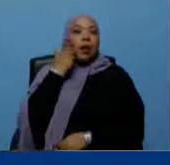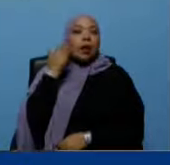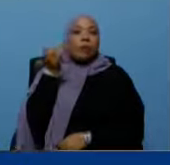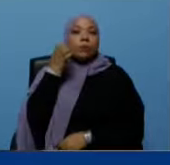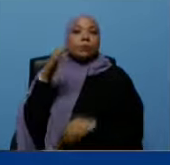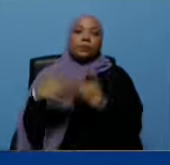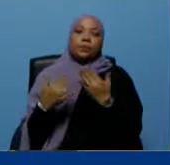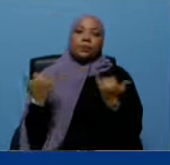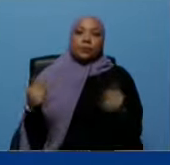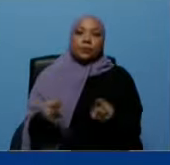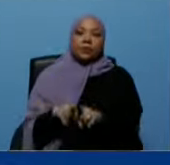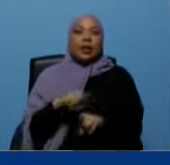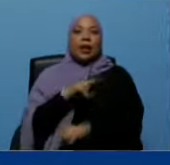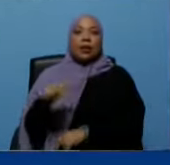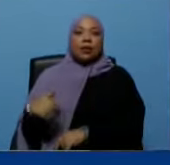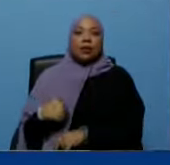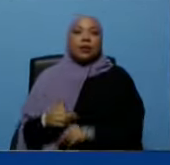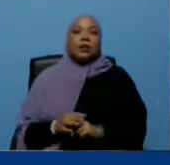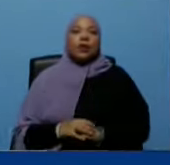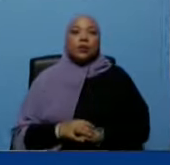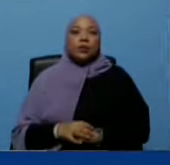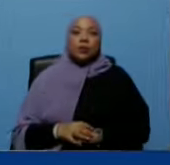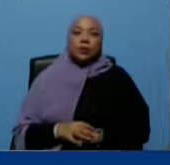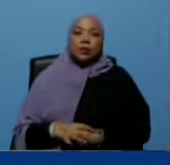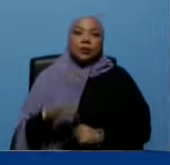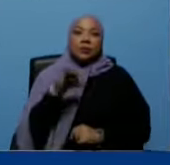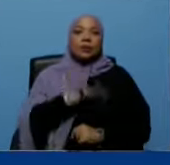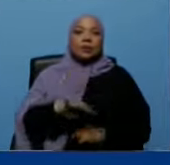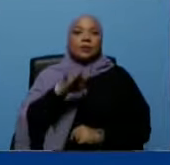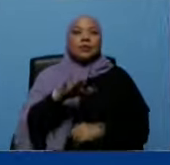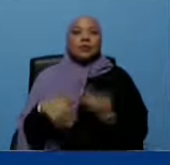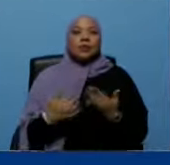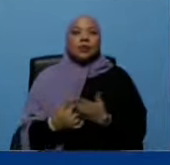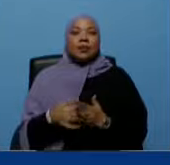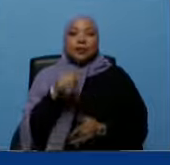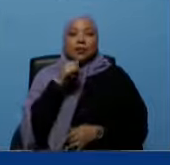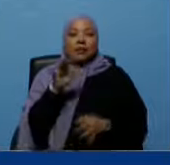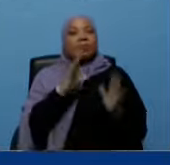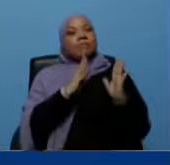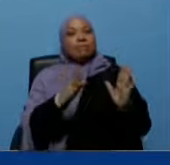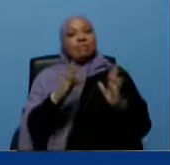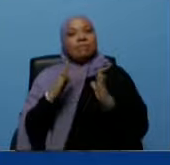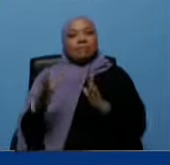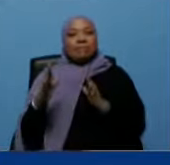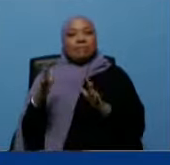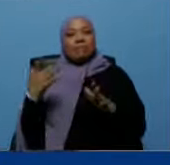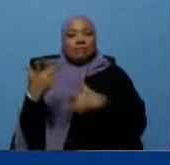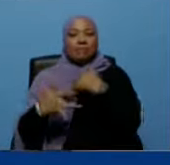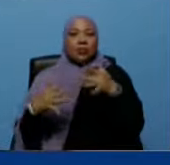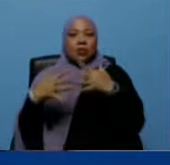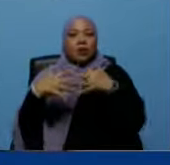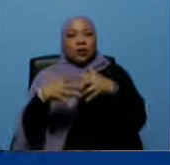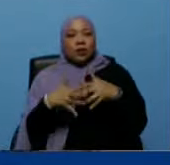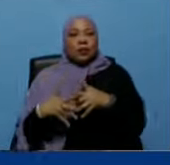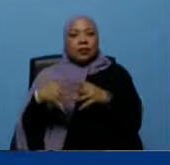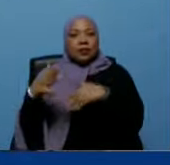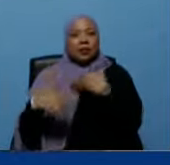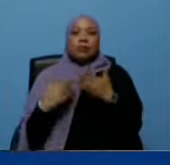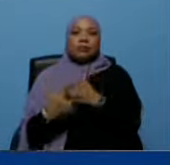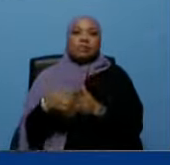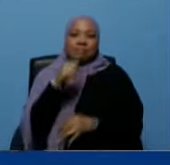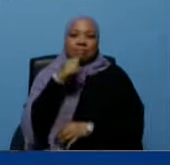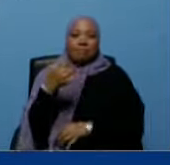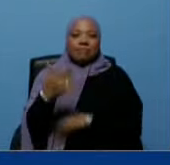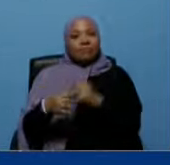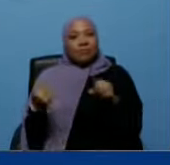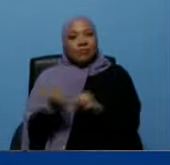Delcy Rodríguez, nuestra ministra Magaly Gutiérrez Viña, que en perfecta articulación con nuestro hermano y camarada gobernador Ángel Marcano, se viene haciendo